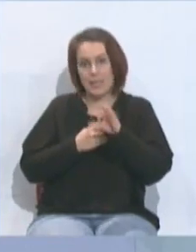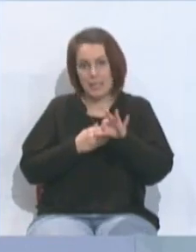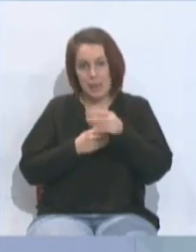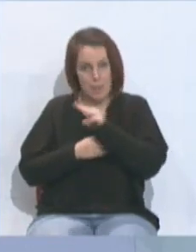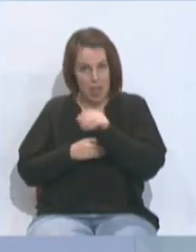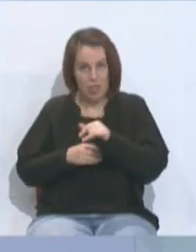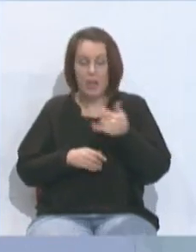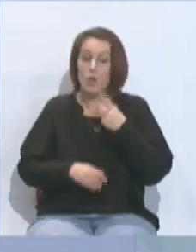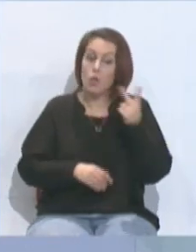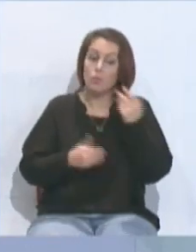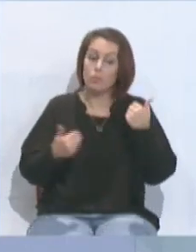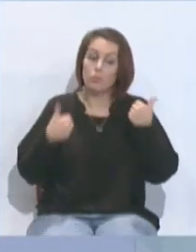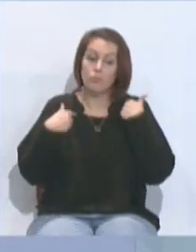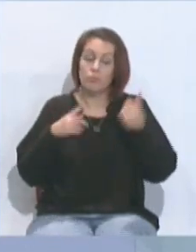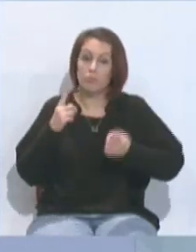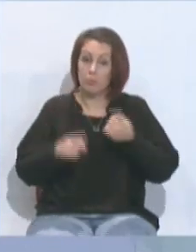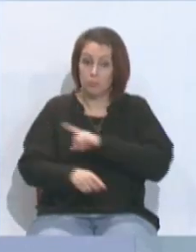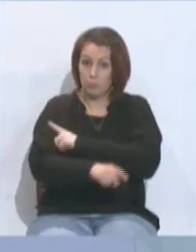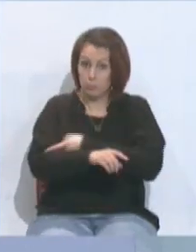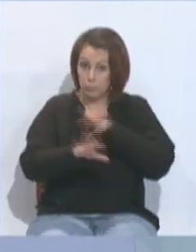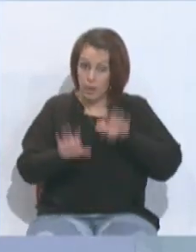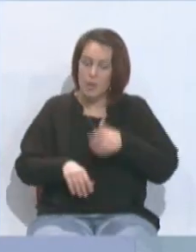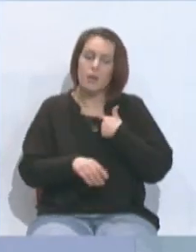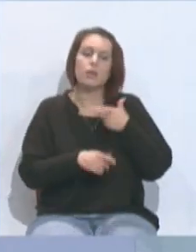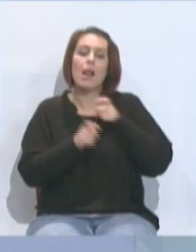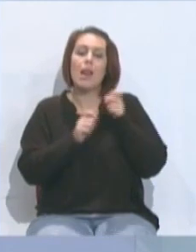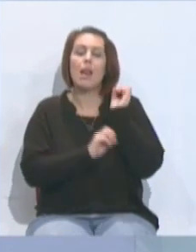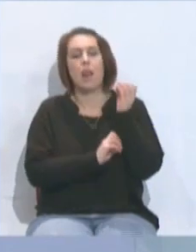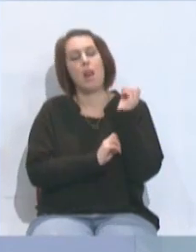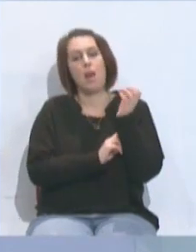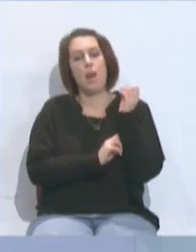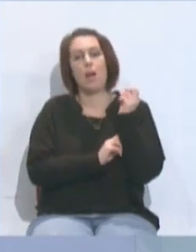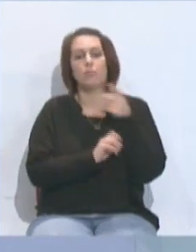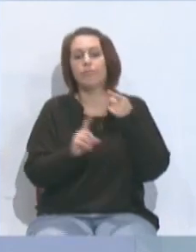Cordero y Enrique Ortiz, responsables de la dirección deportiva cadista, han comparecido en rueda de prensa